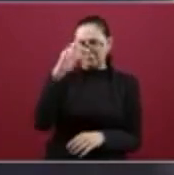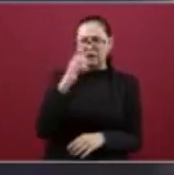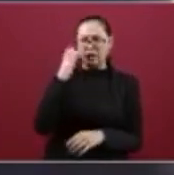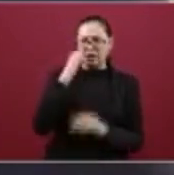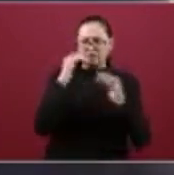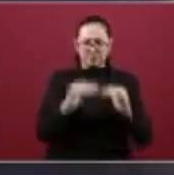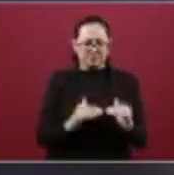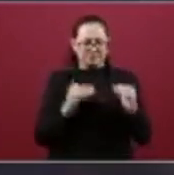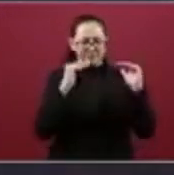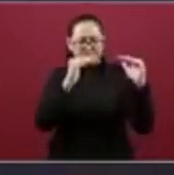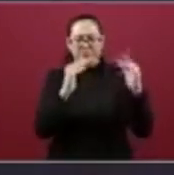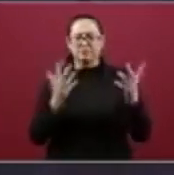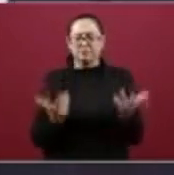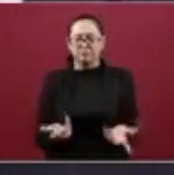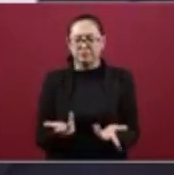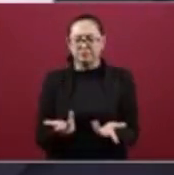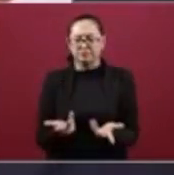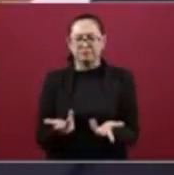hay